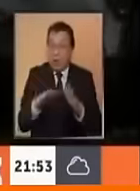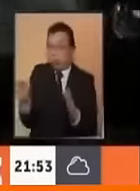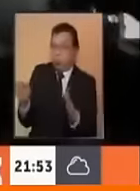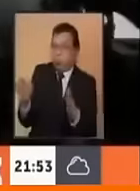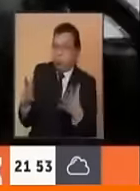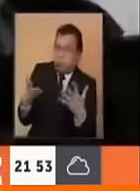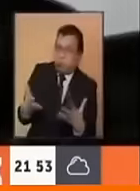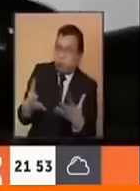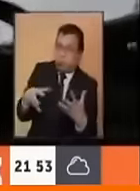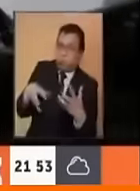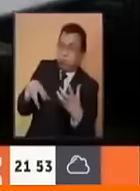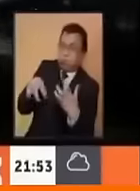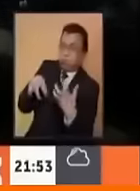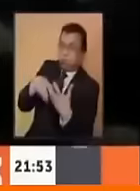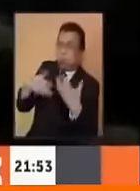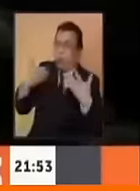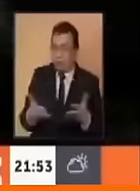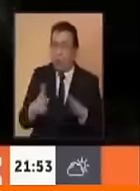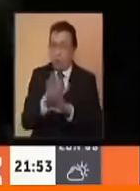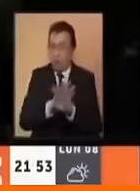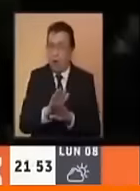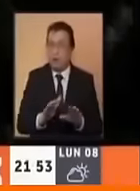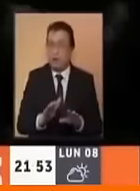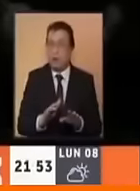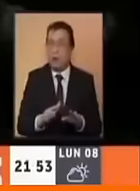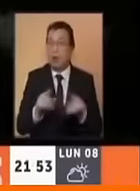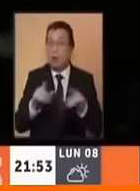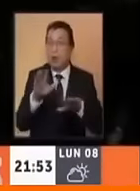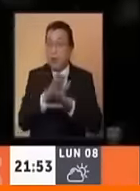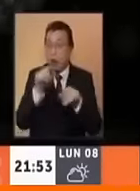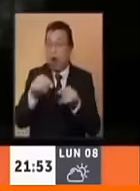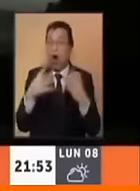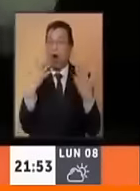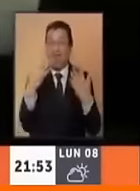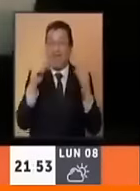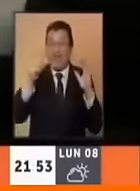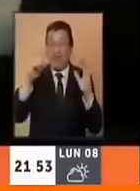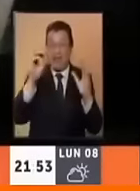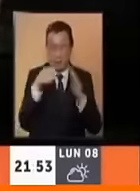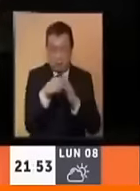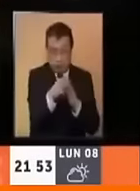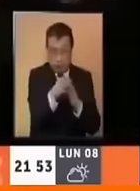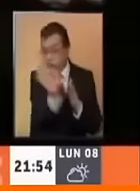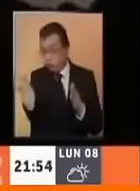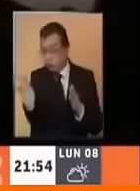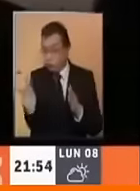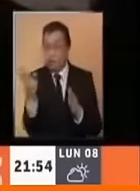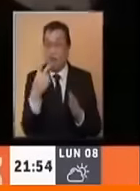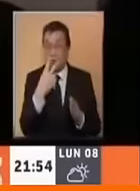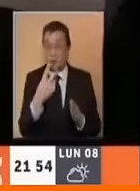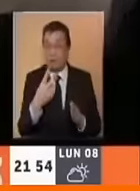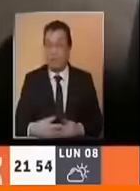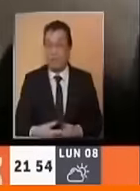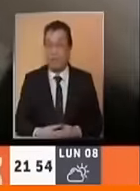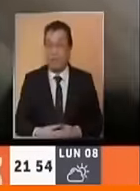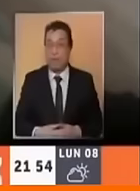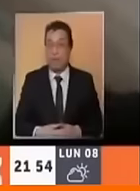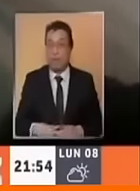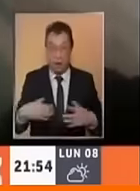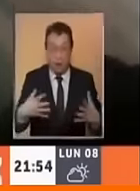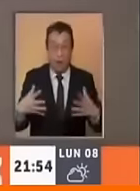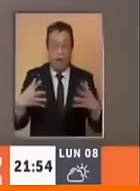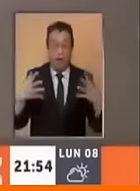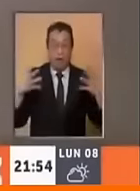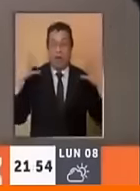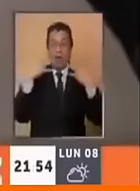Estos son 3G, ya miramos 90 grados. La experiencia es desconcertante.